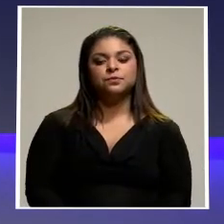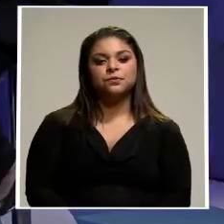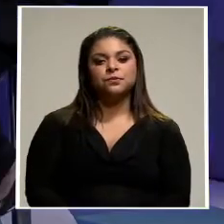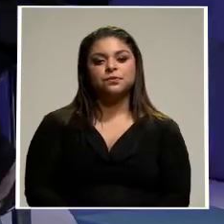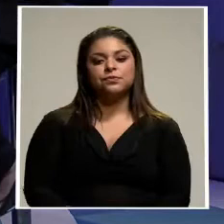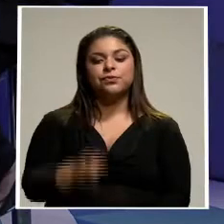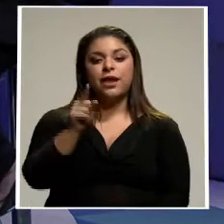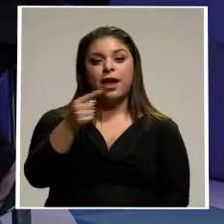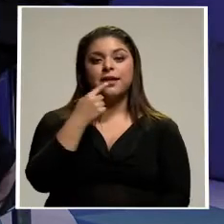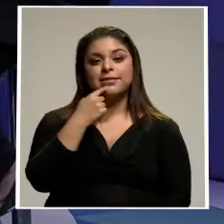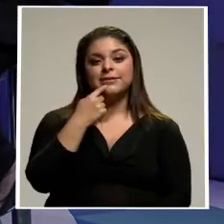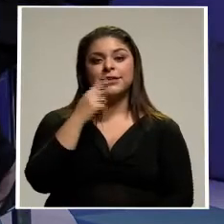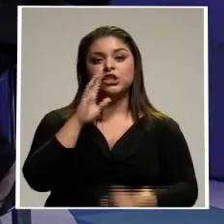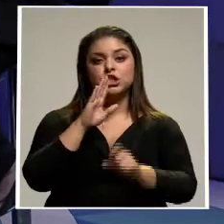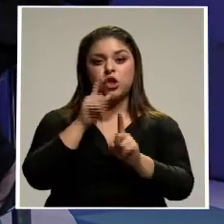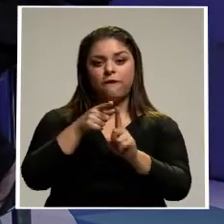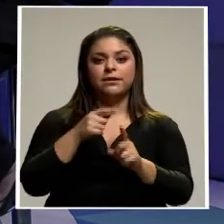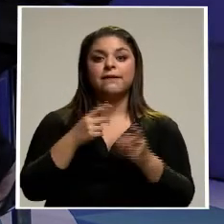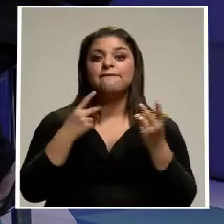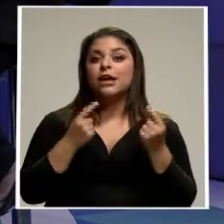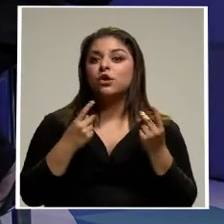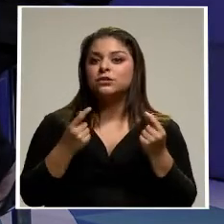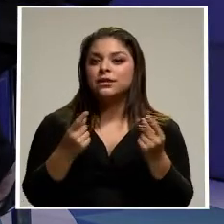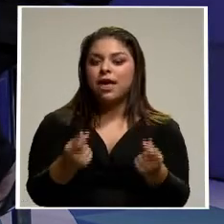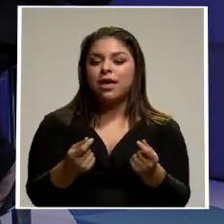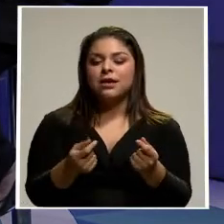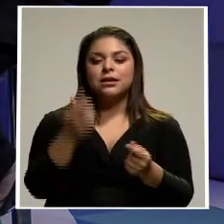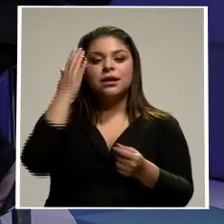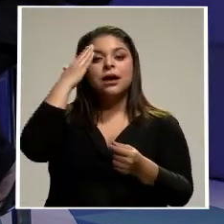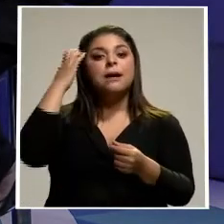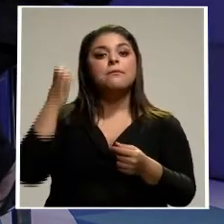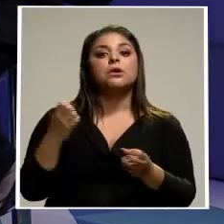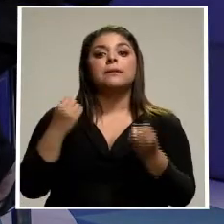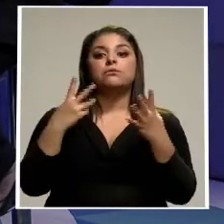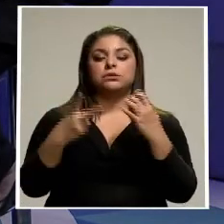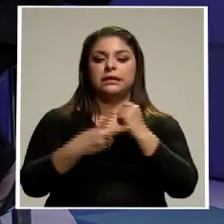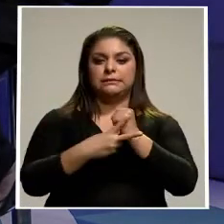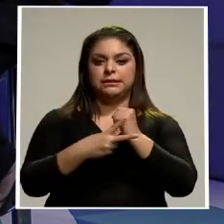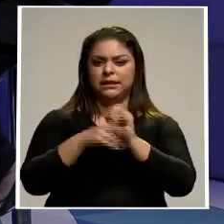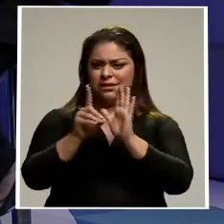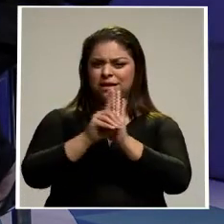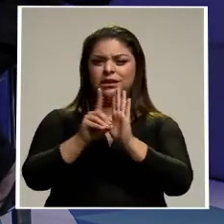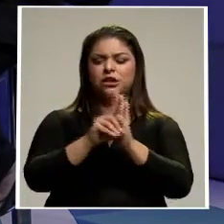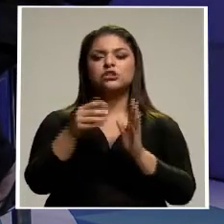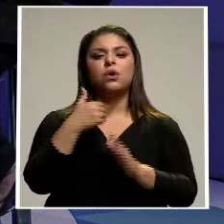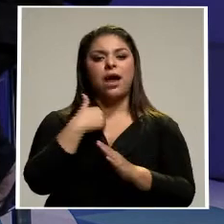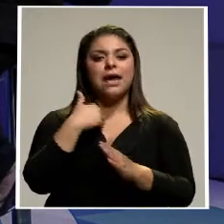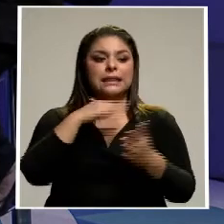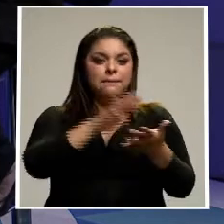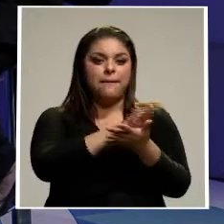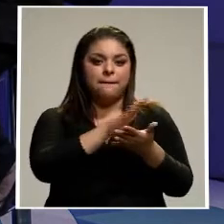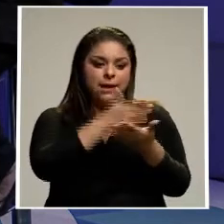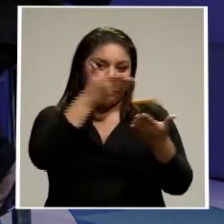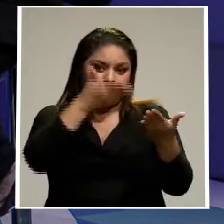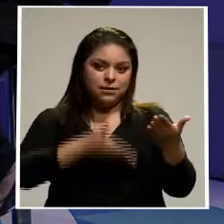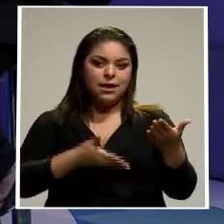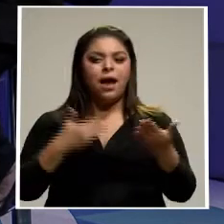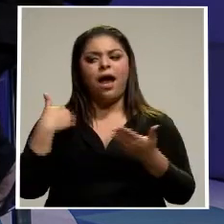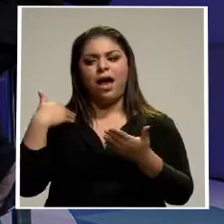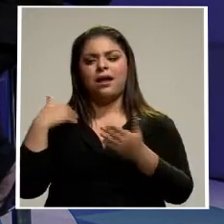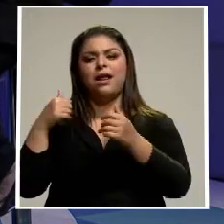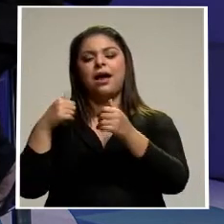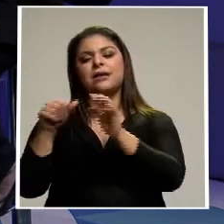las velocidades, porque muchas veces el derecho existe en el papel, existe en la Asamblea,